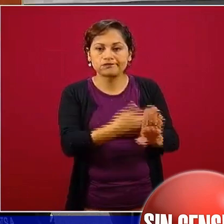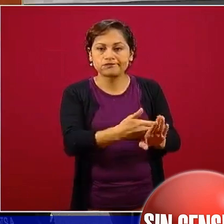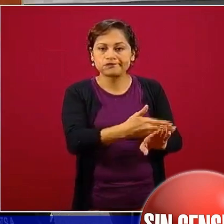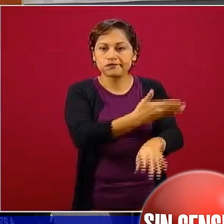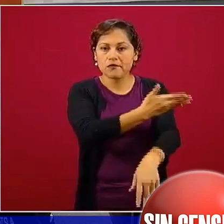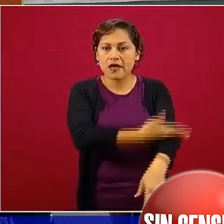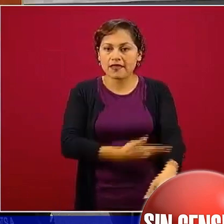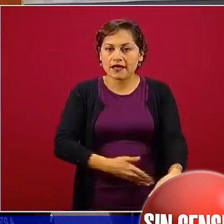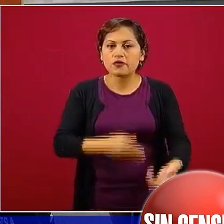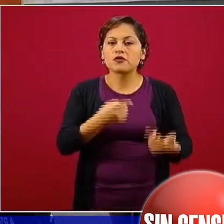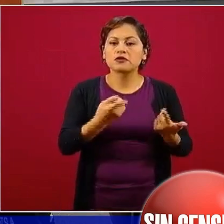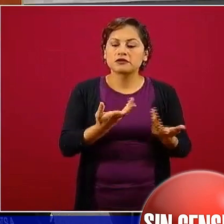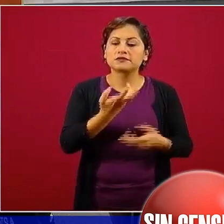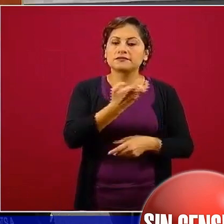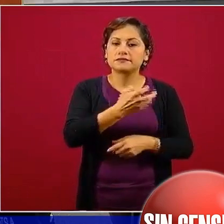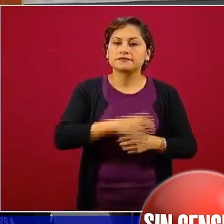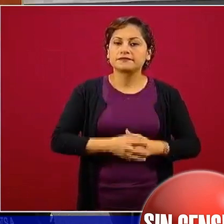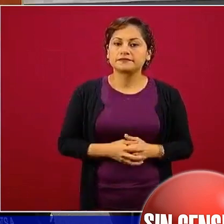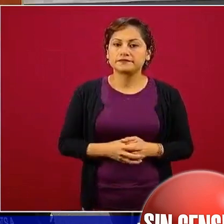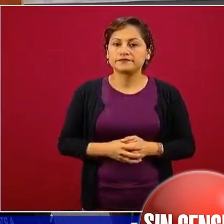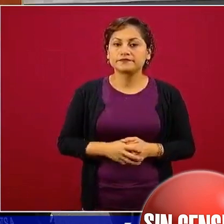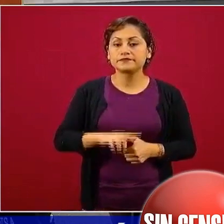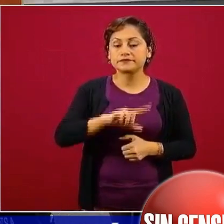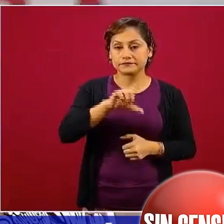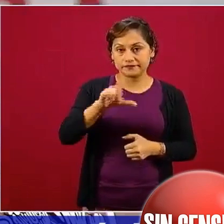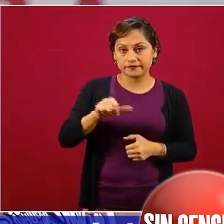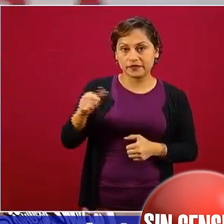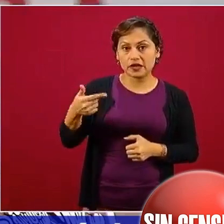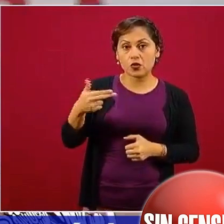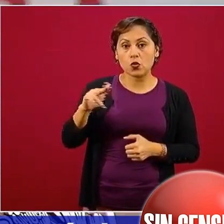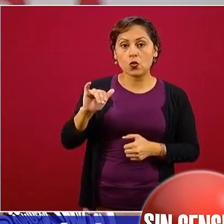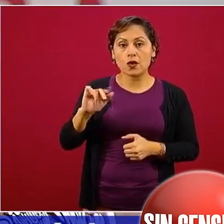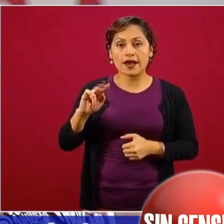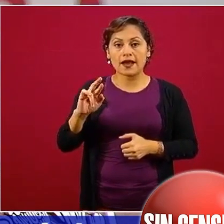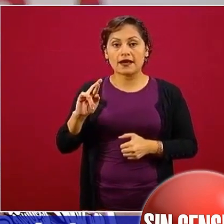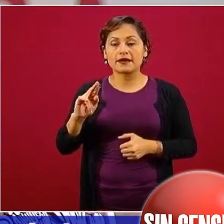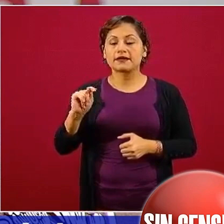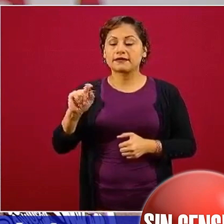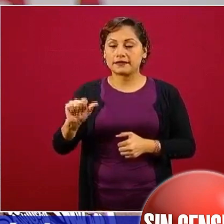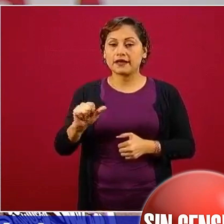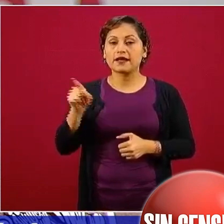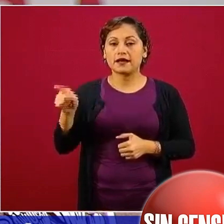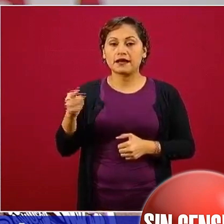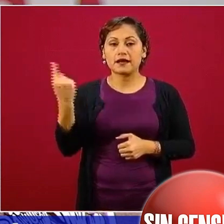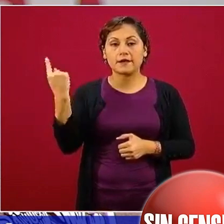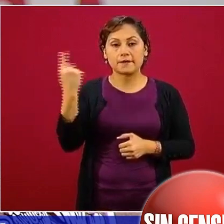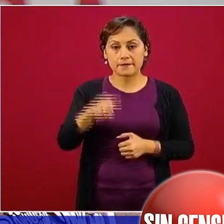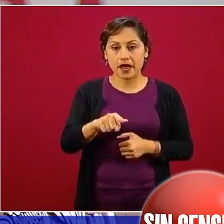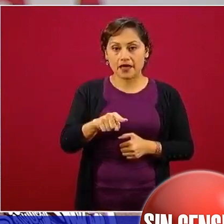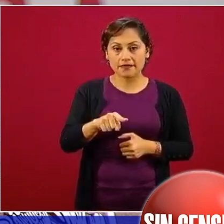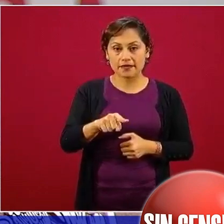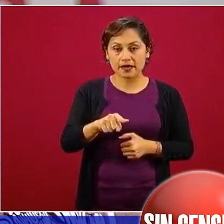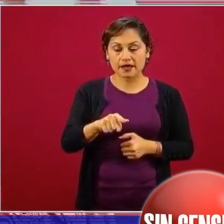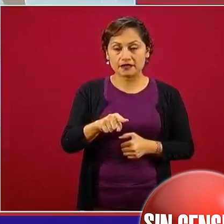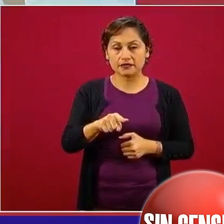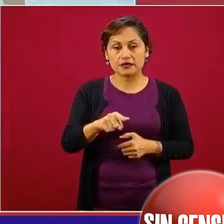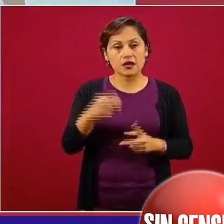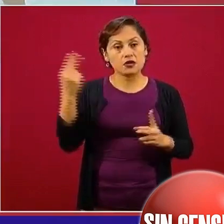hasta que Huerta ordena el asesinato del